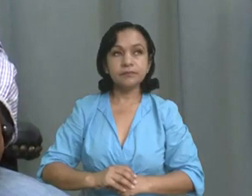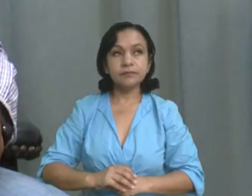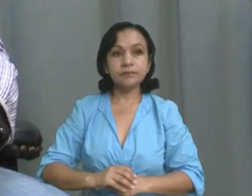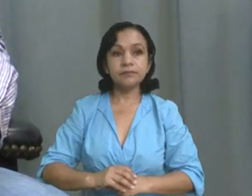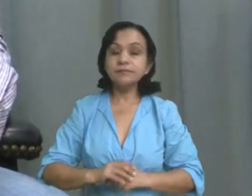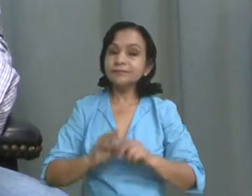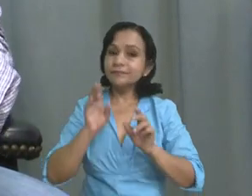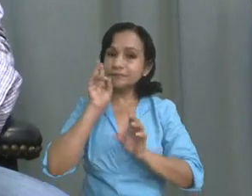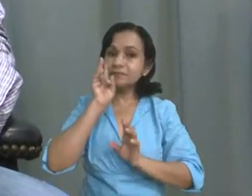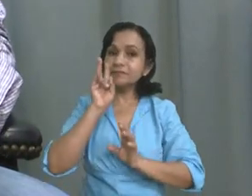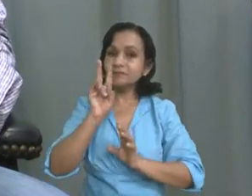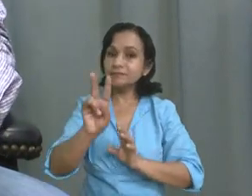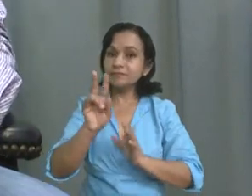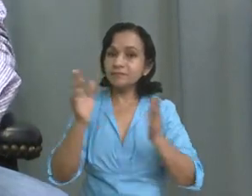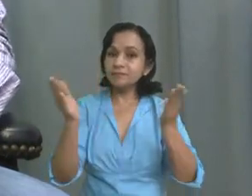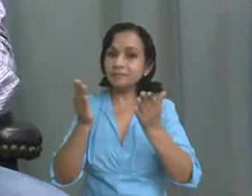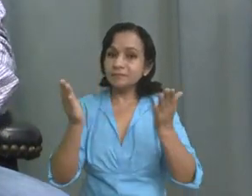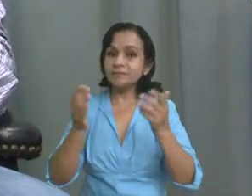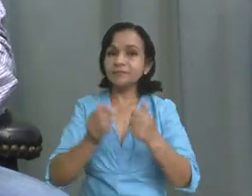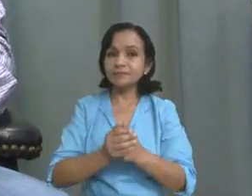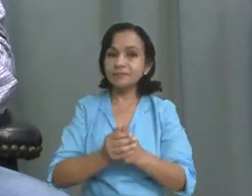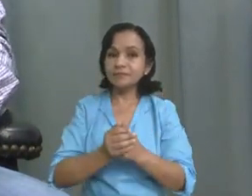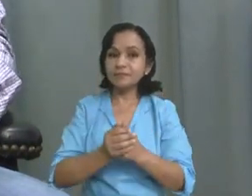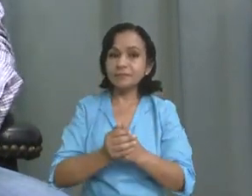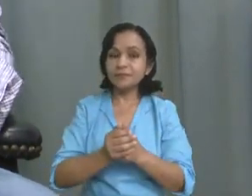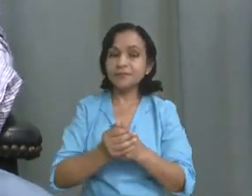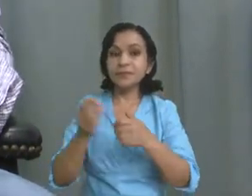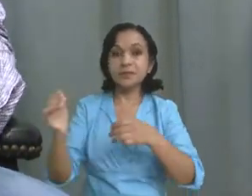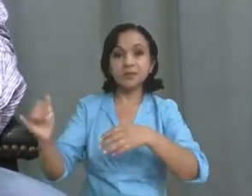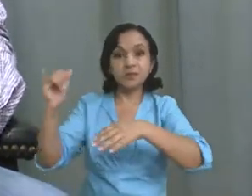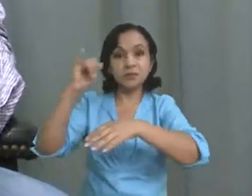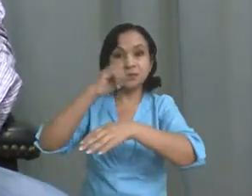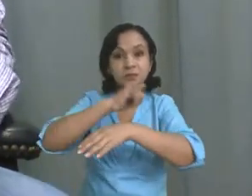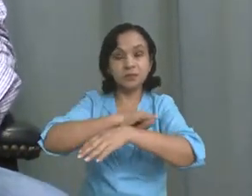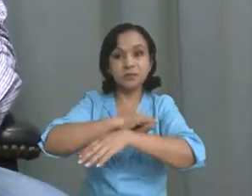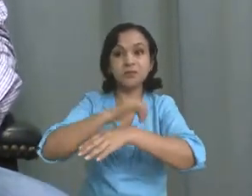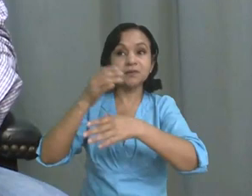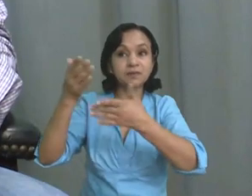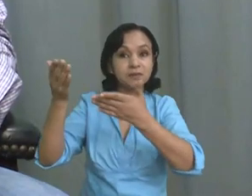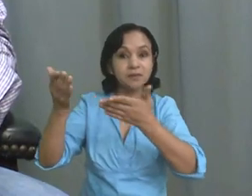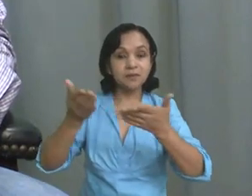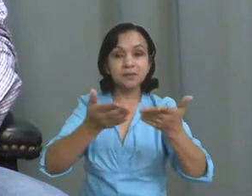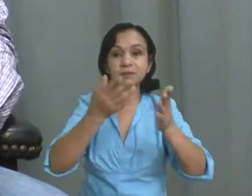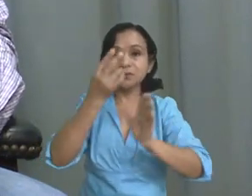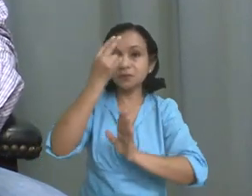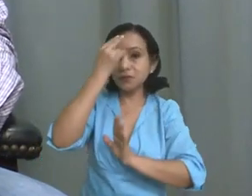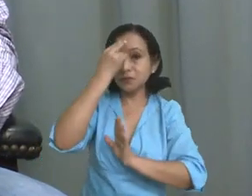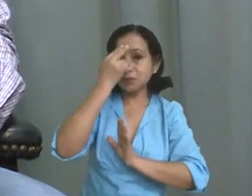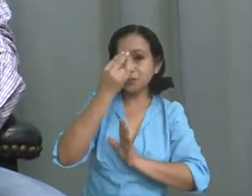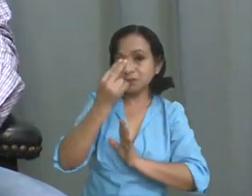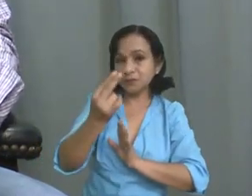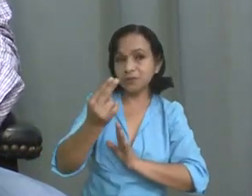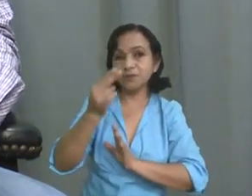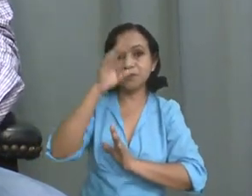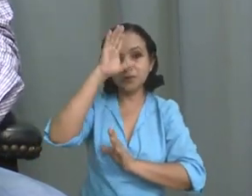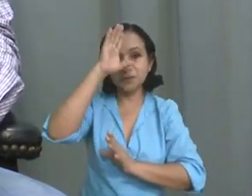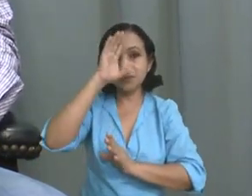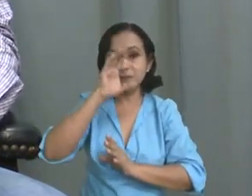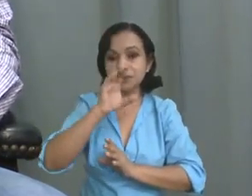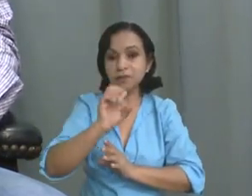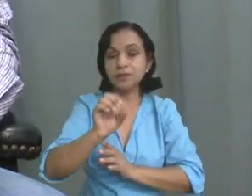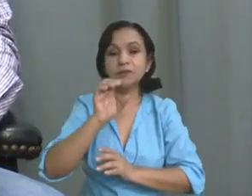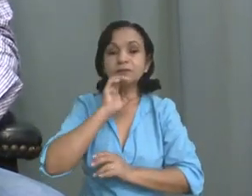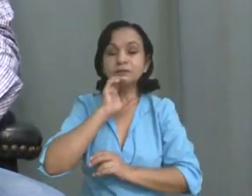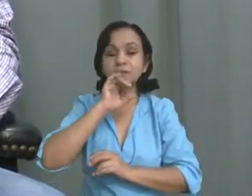Y ahí estaba precisamente momentos en los que se daba formalmente el arribo. Excelentísimo señor embajador Juan Carlos